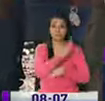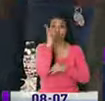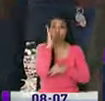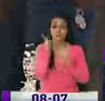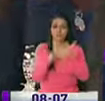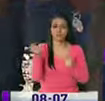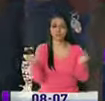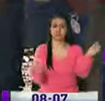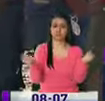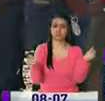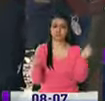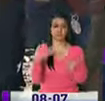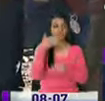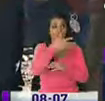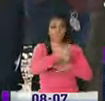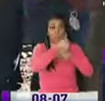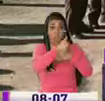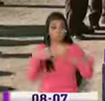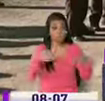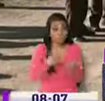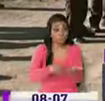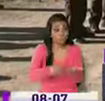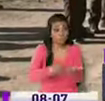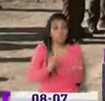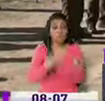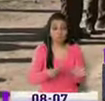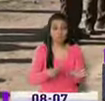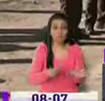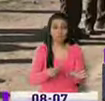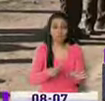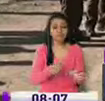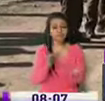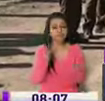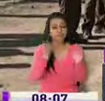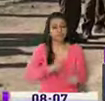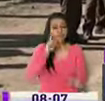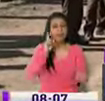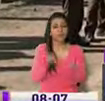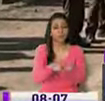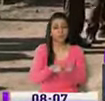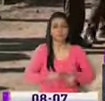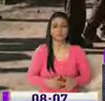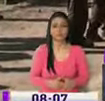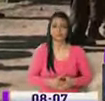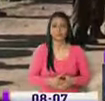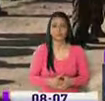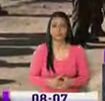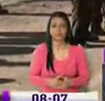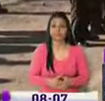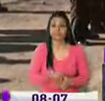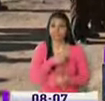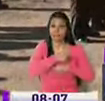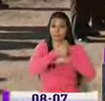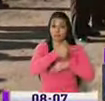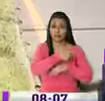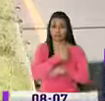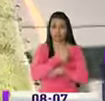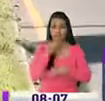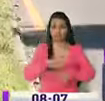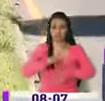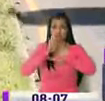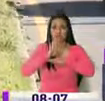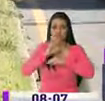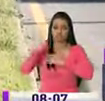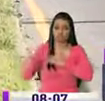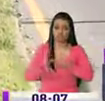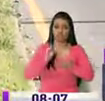transportistas tuvieron una reunión con las autoridades, en donde, según la EMGIRS, se llegó a un acuerdo. En el mismo, la EMGIRS se habría comprometido a